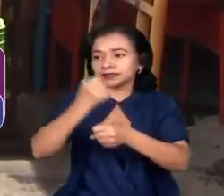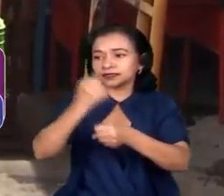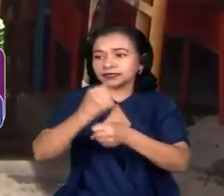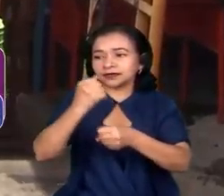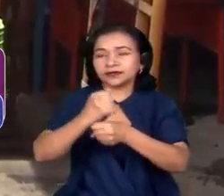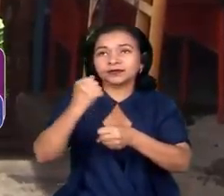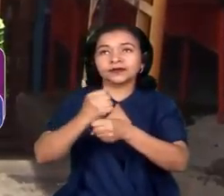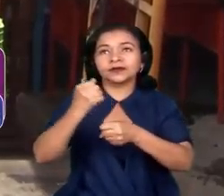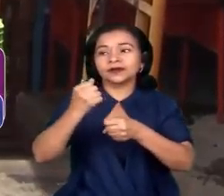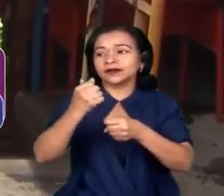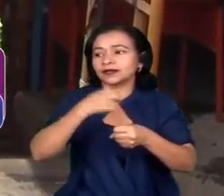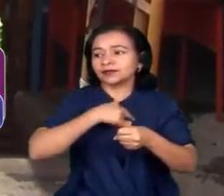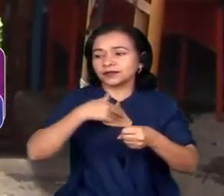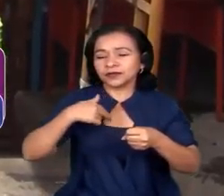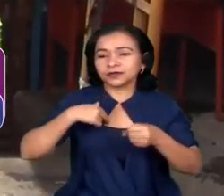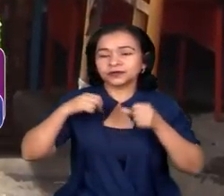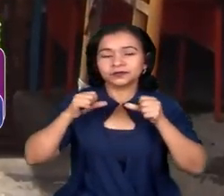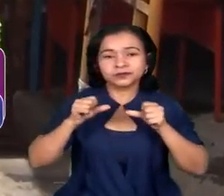hemos venido haciendo,